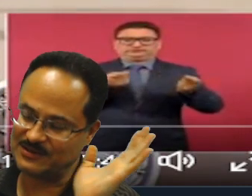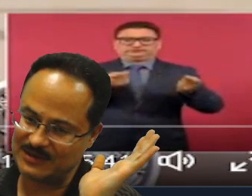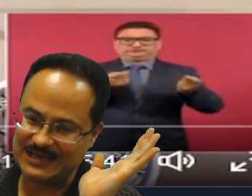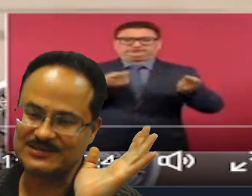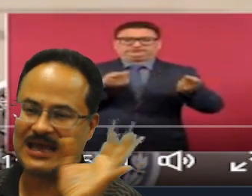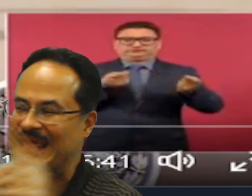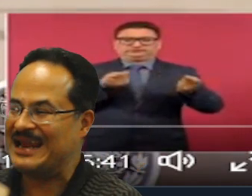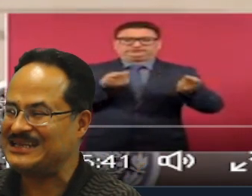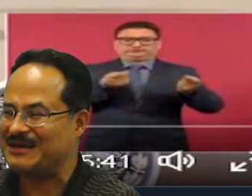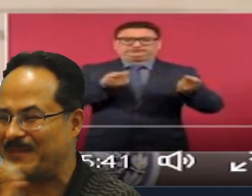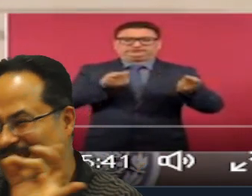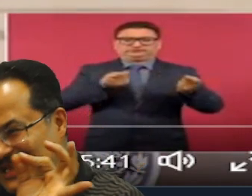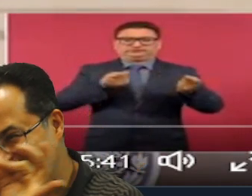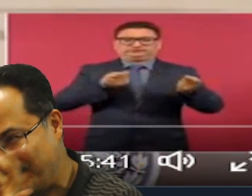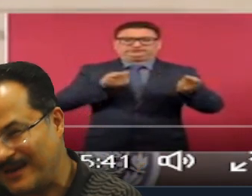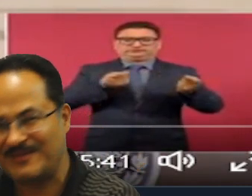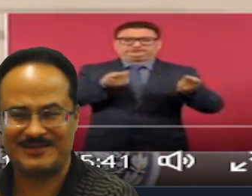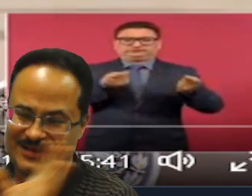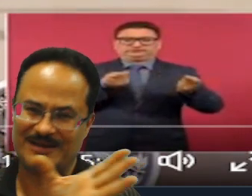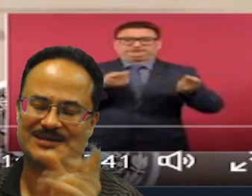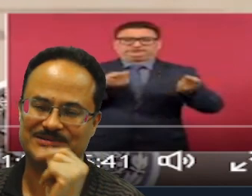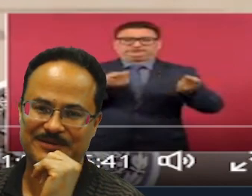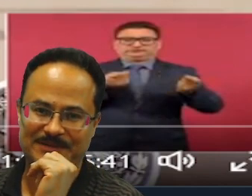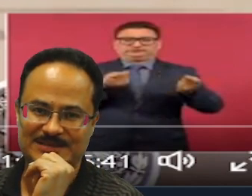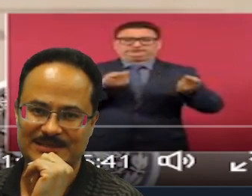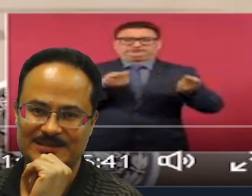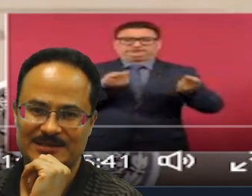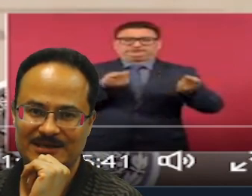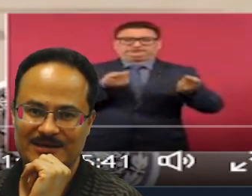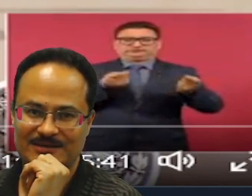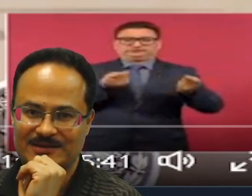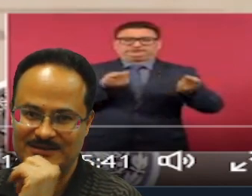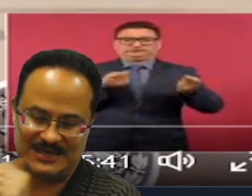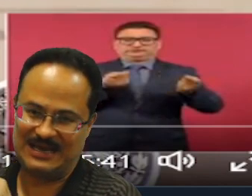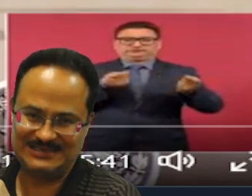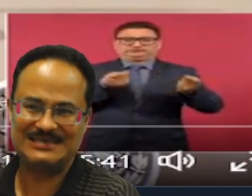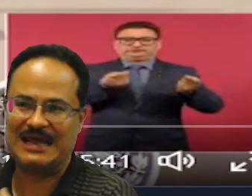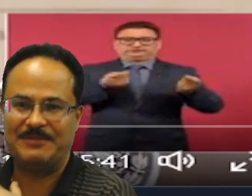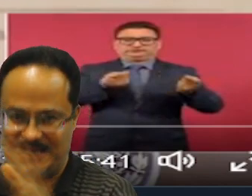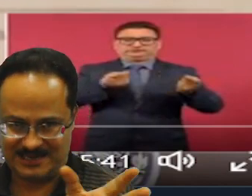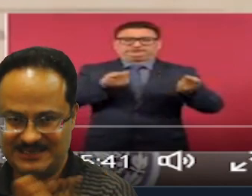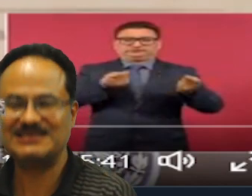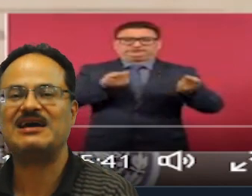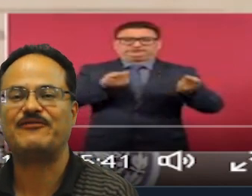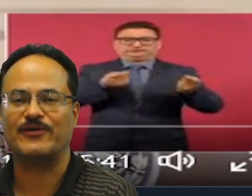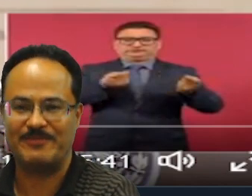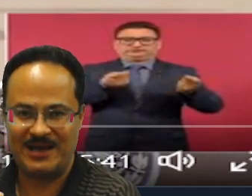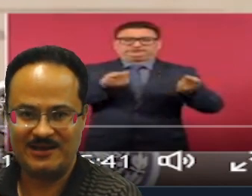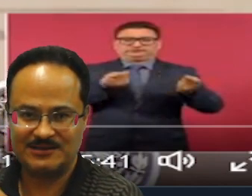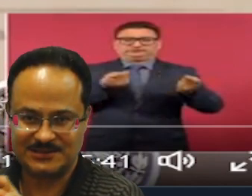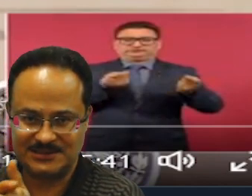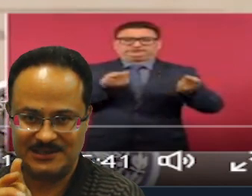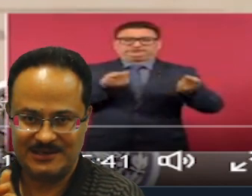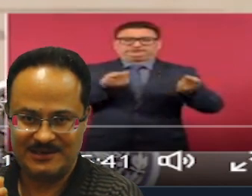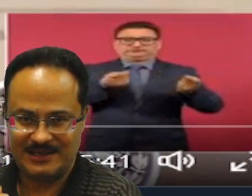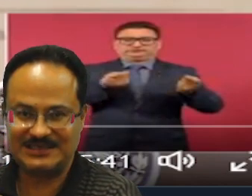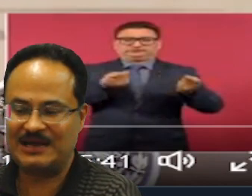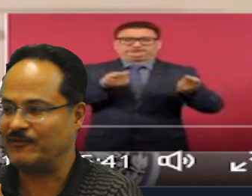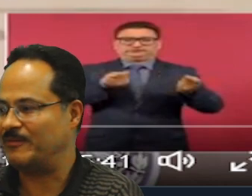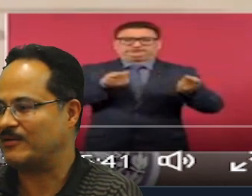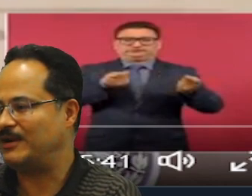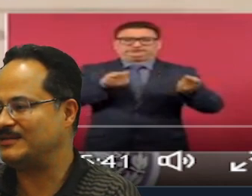eso en esa en esa parte tiene razón el presidente o sea Esa es la vía Esa es la forma Sí